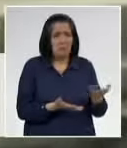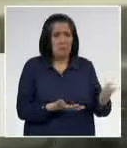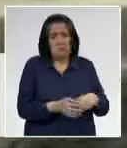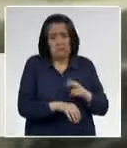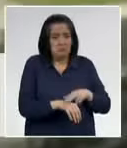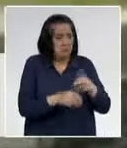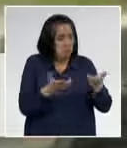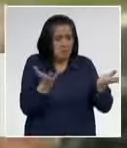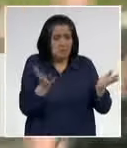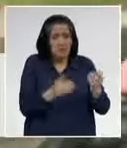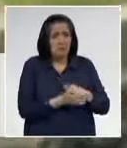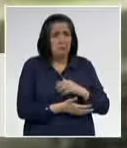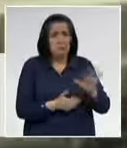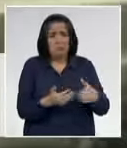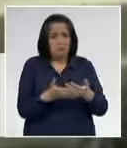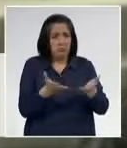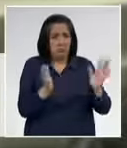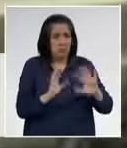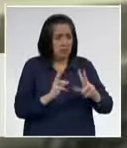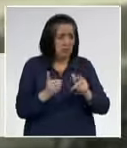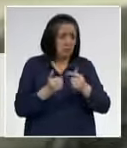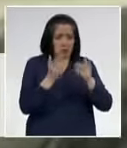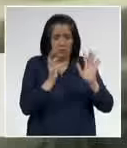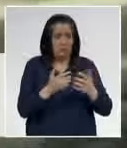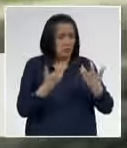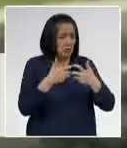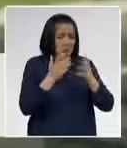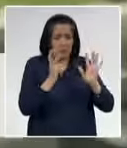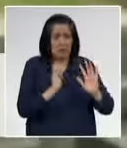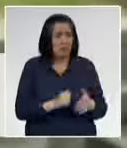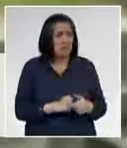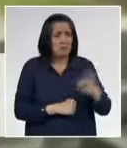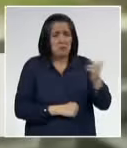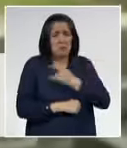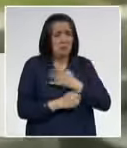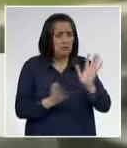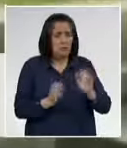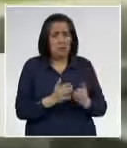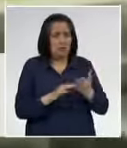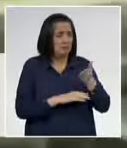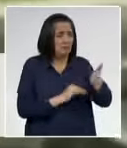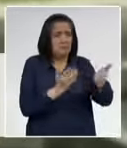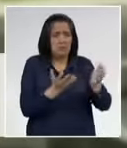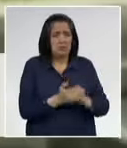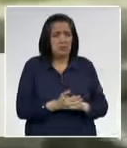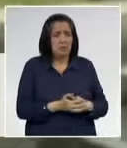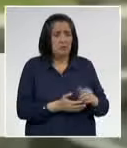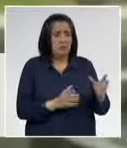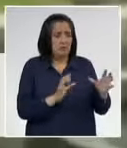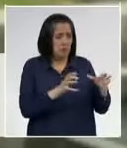normalmente hacen todas las asociaciones, empresas o universidades, a través de un